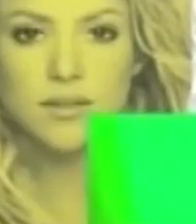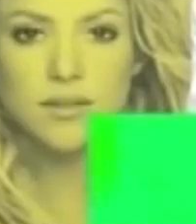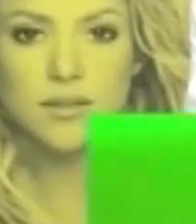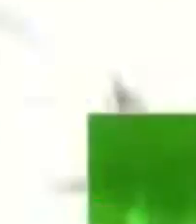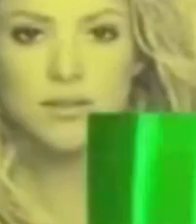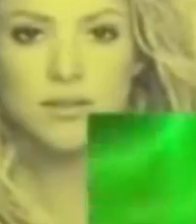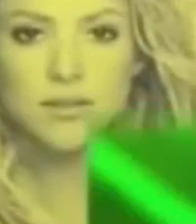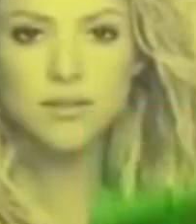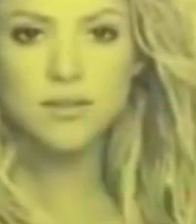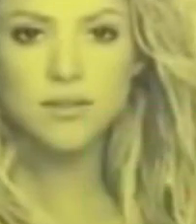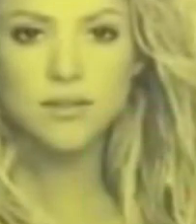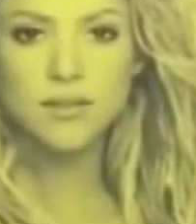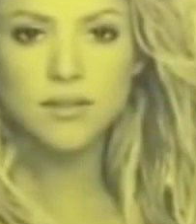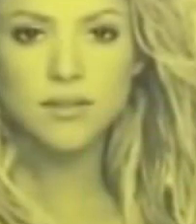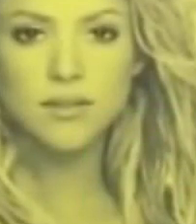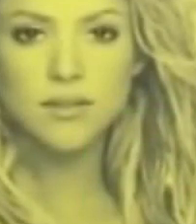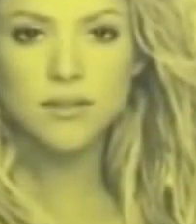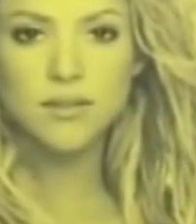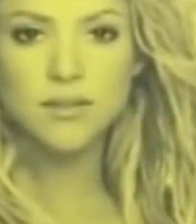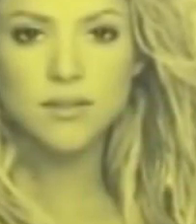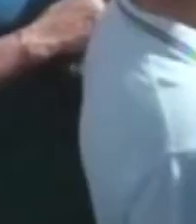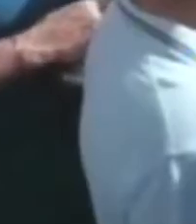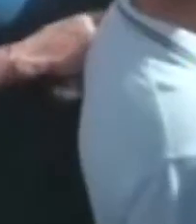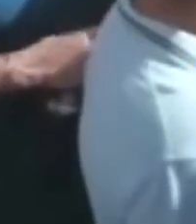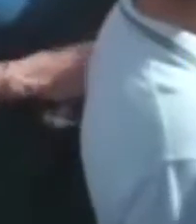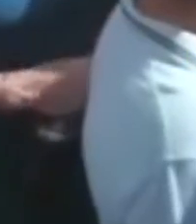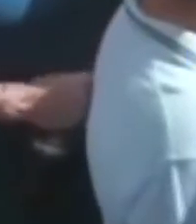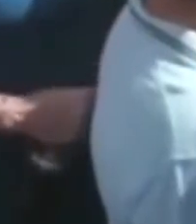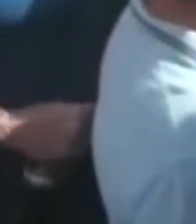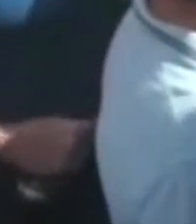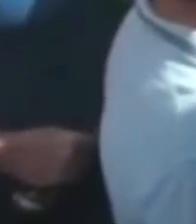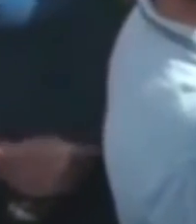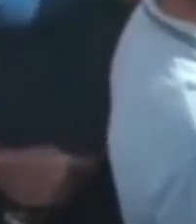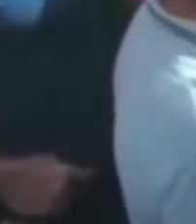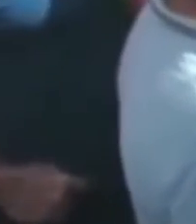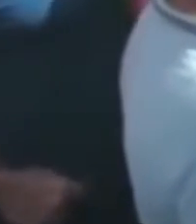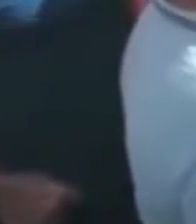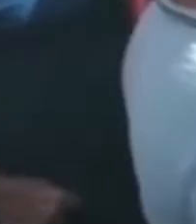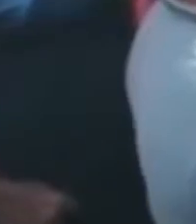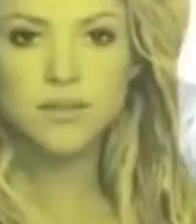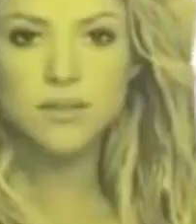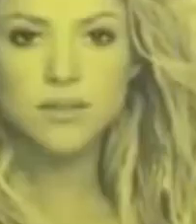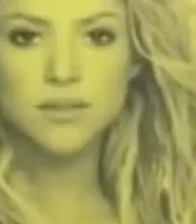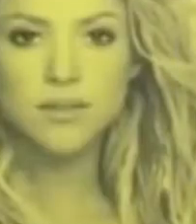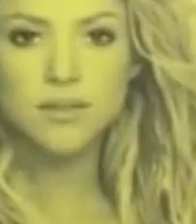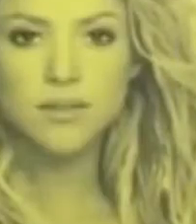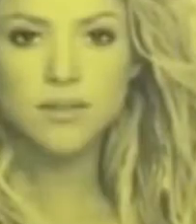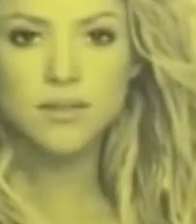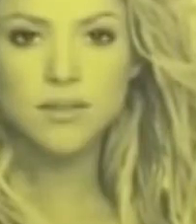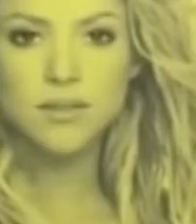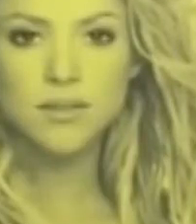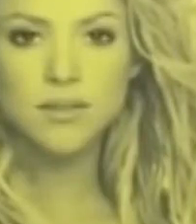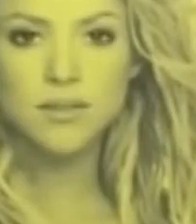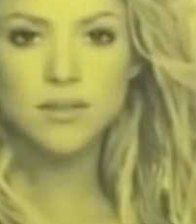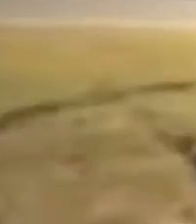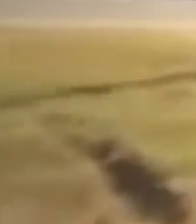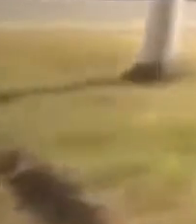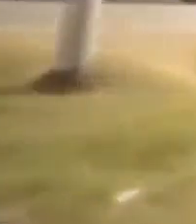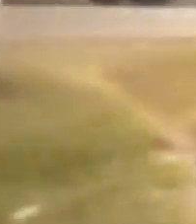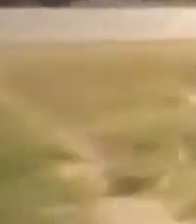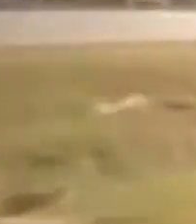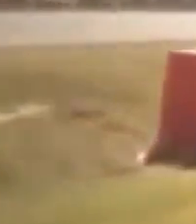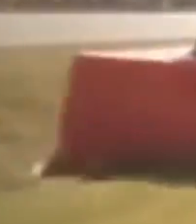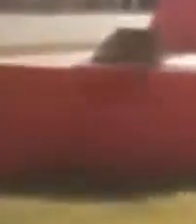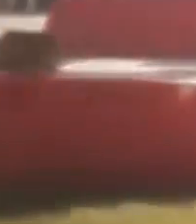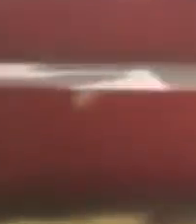del departamento, pero hay problemas de seguridad. Mi campaña hoy representa el mejor momento y la mejor compañía para el